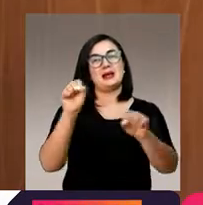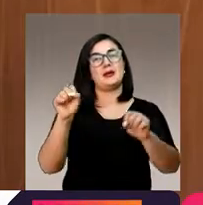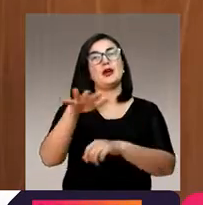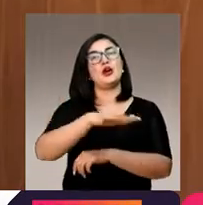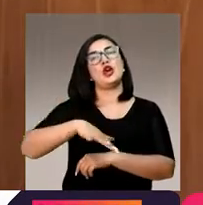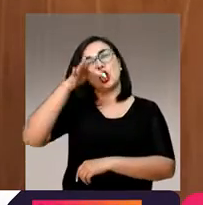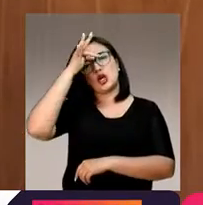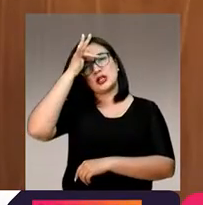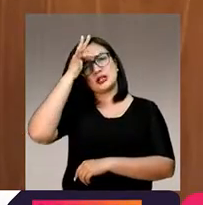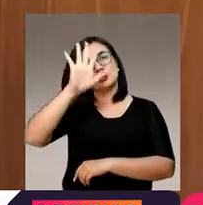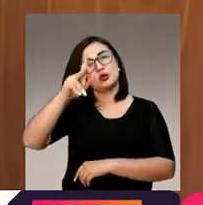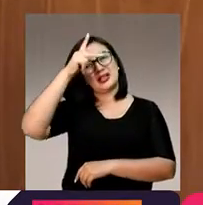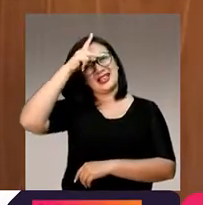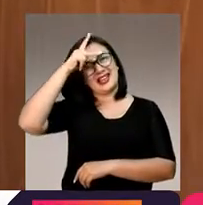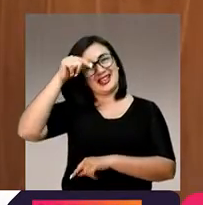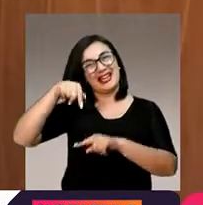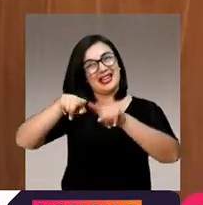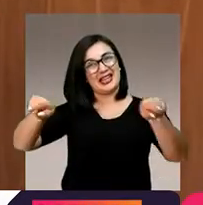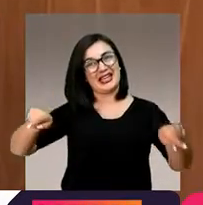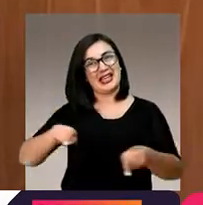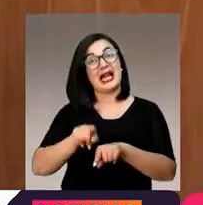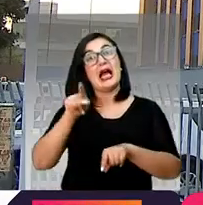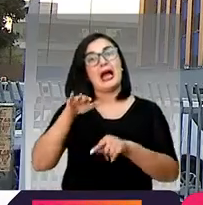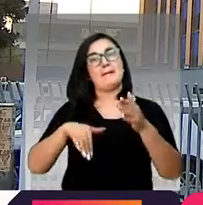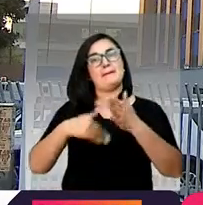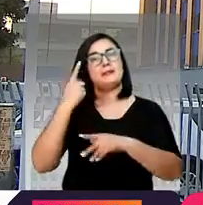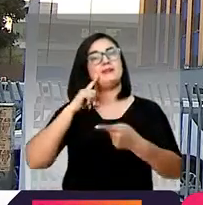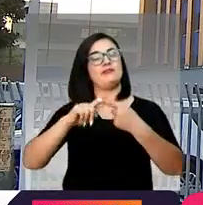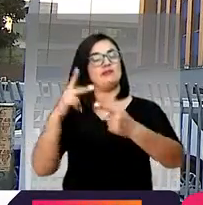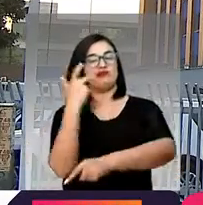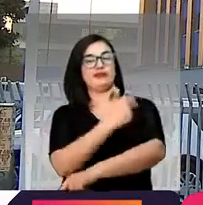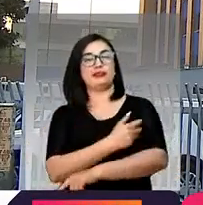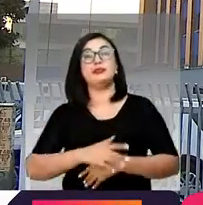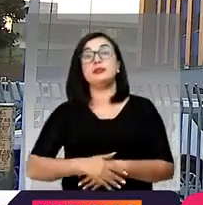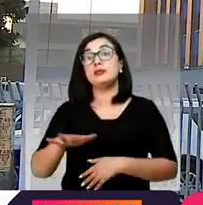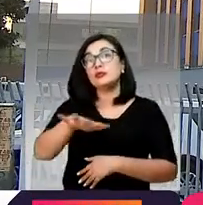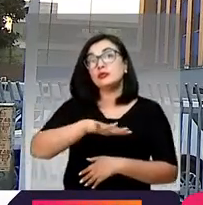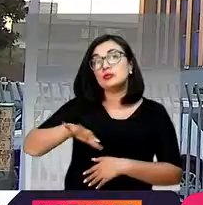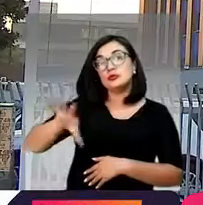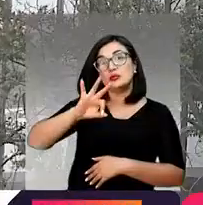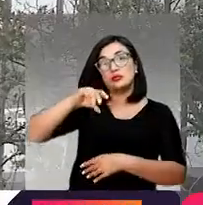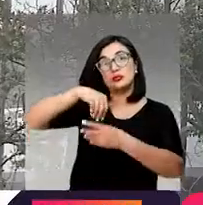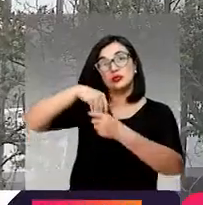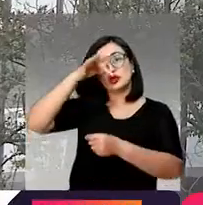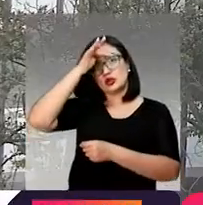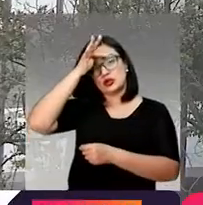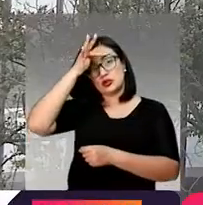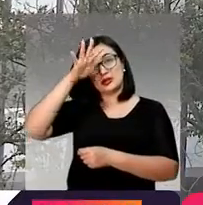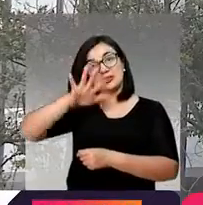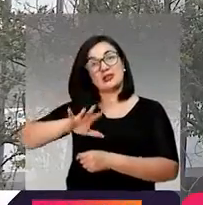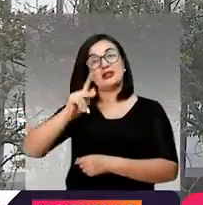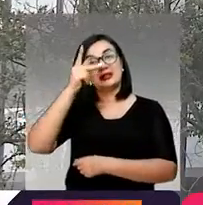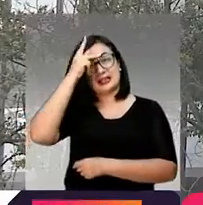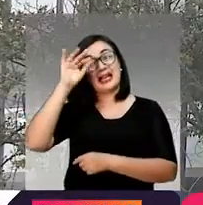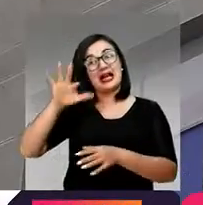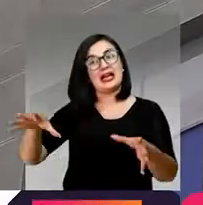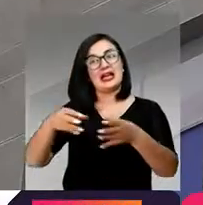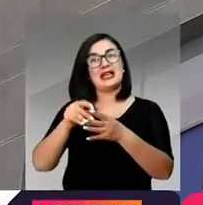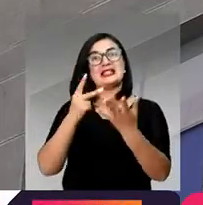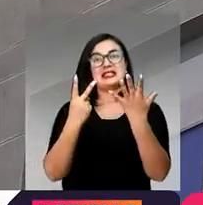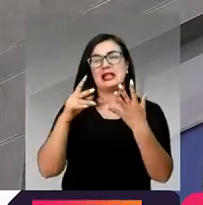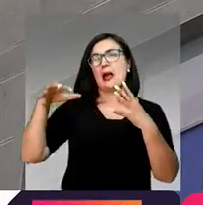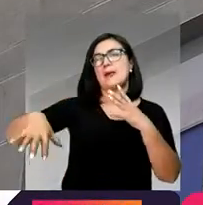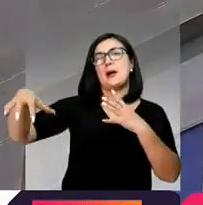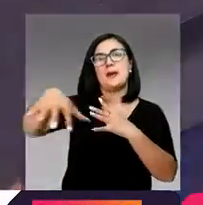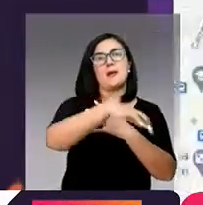de Kennedy, donde empezaremos la jornada de vacunación. El hospital de Kennedy hace parte de las 7 instituciones que fueron escogidas para empezar con